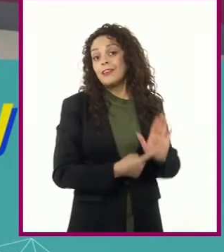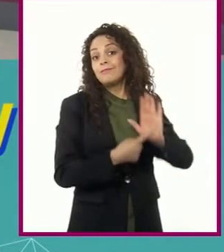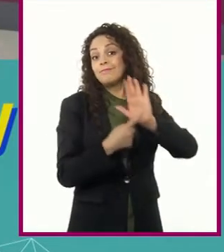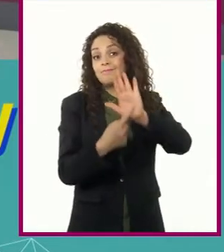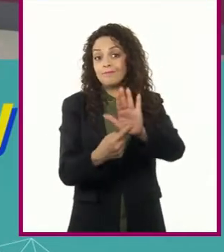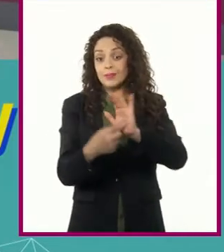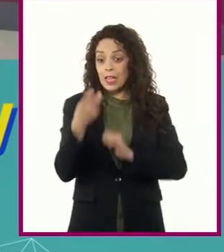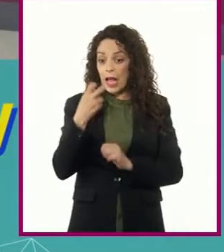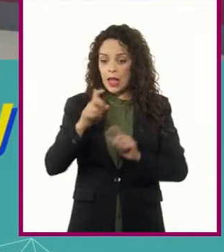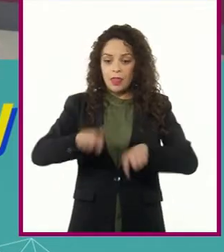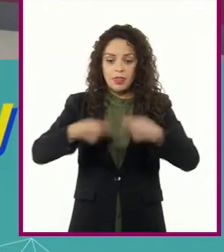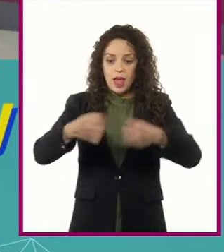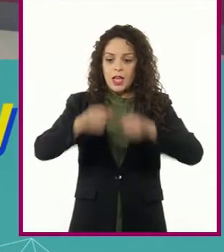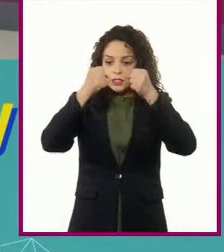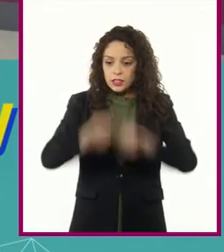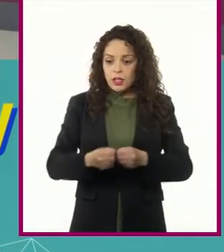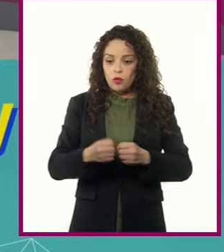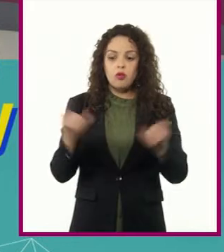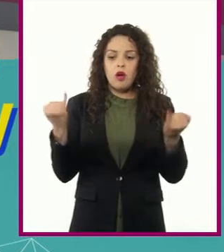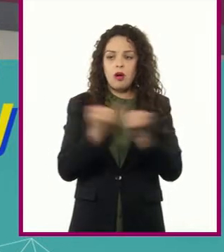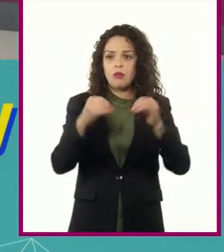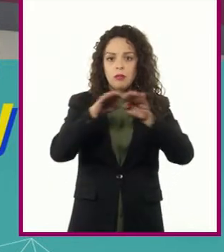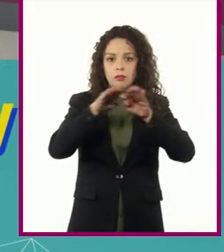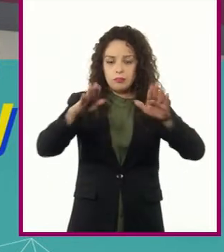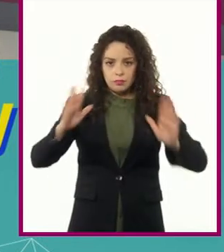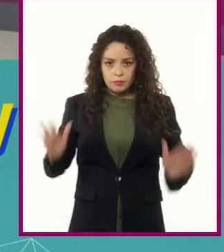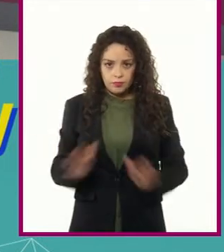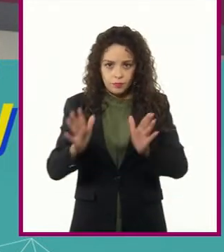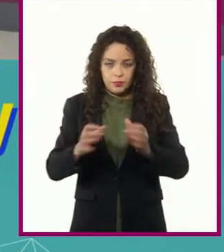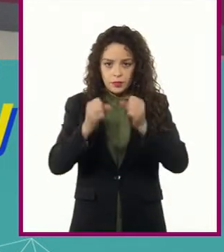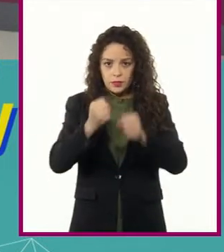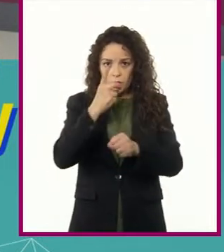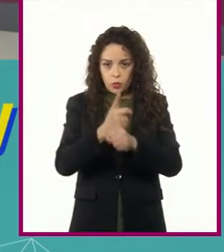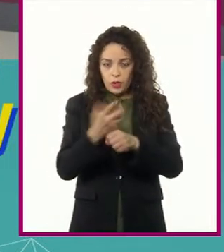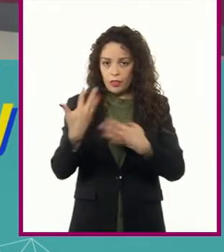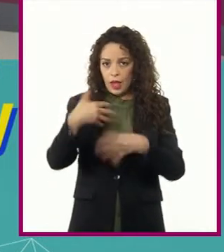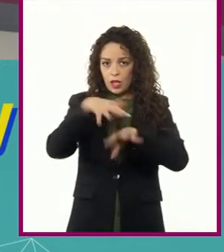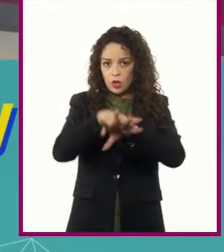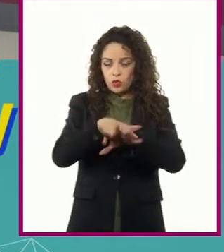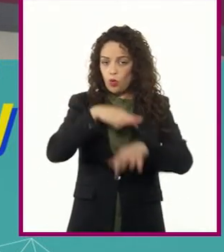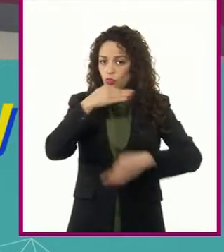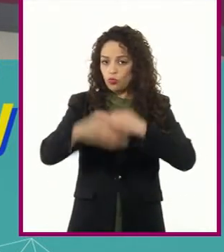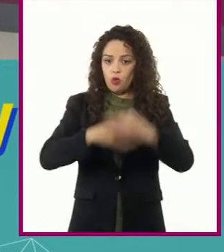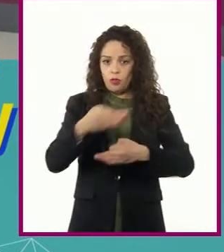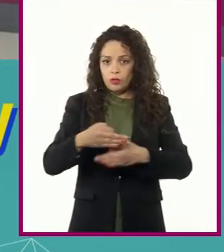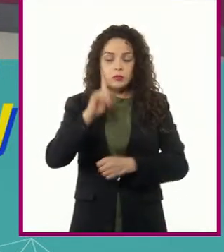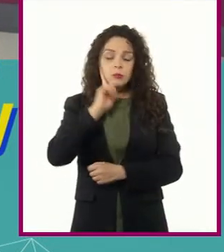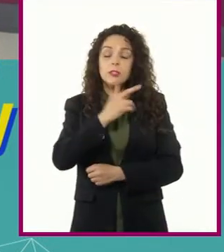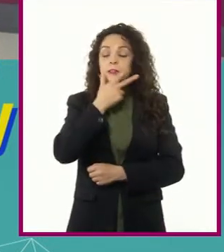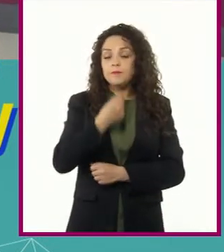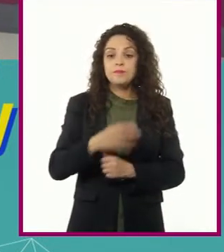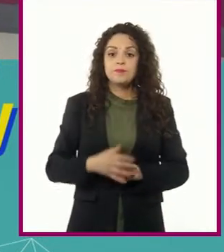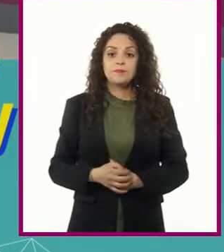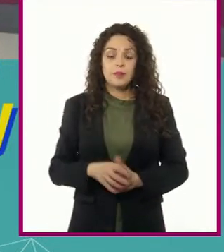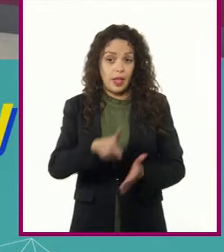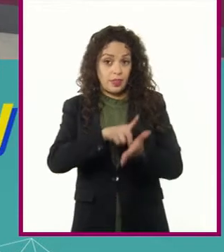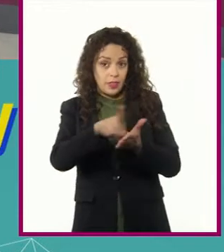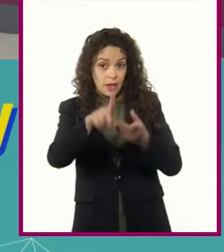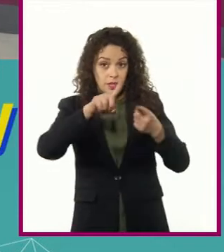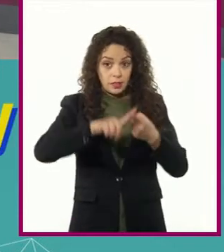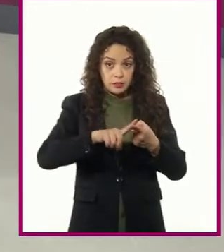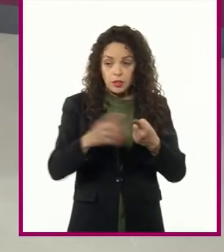cual garantiza el fomento de la igualdad, la seguridad y la inclusión de todas y todos, tanto en derechos